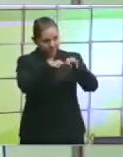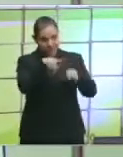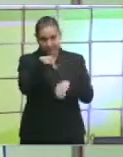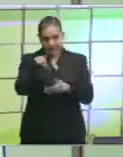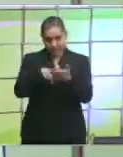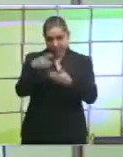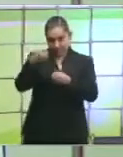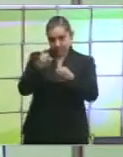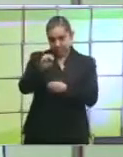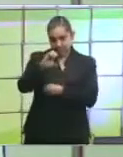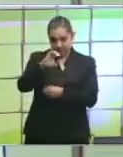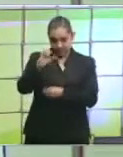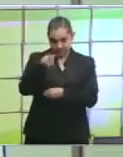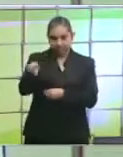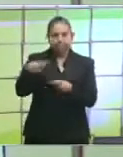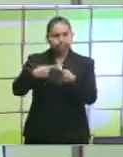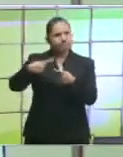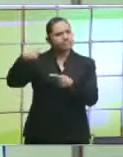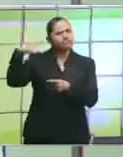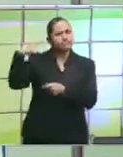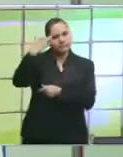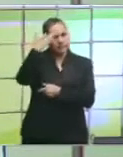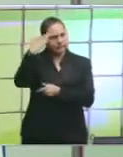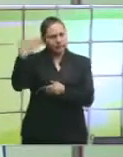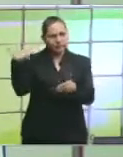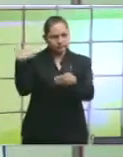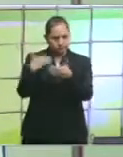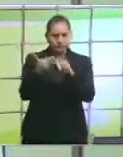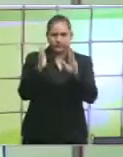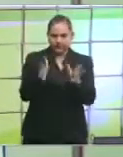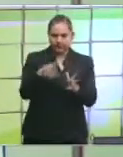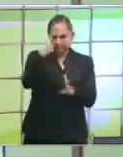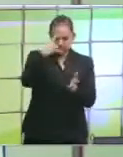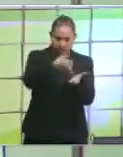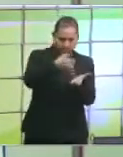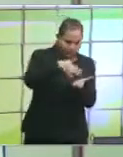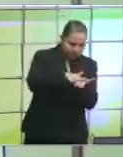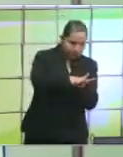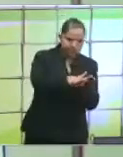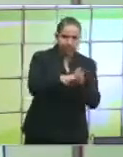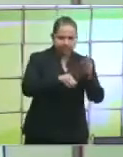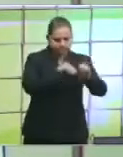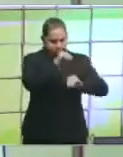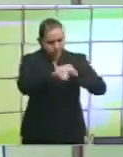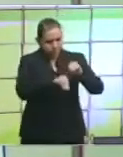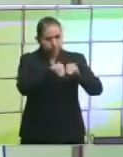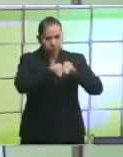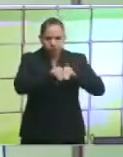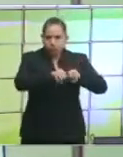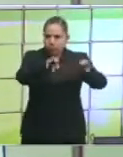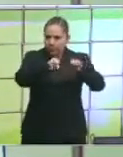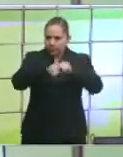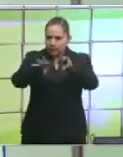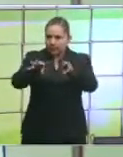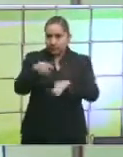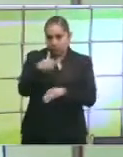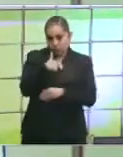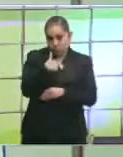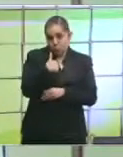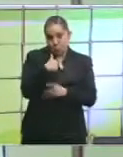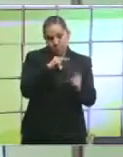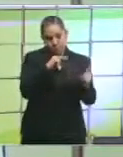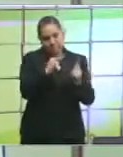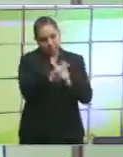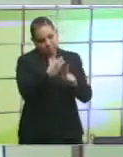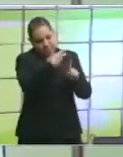buena condición de publicaciones tengo ahí un elemento crítico no sé si nosotros además de ser publicados